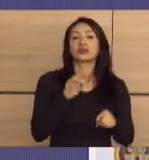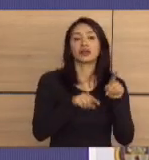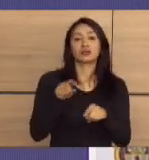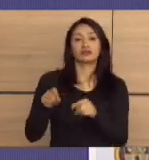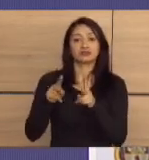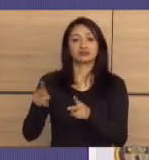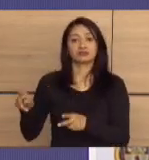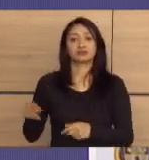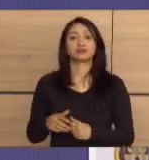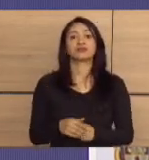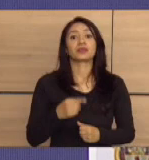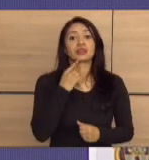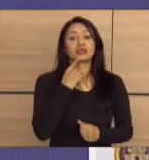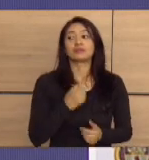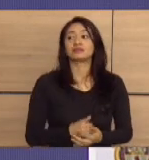serán miembros